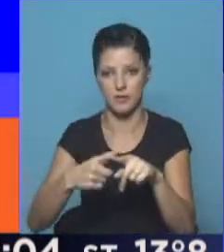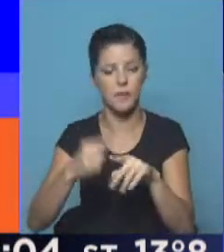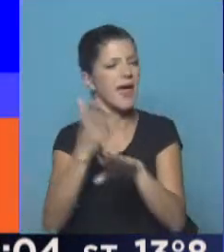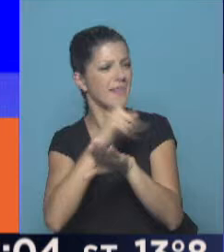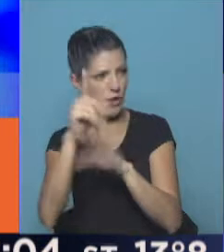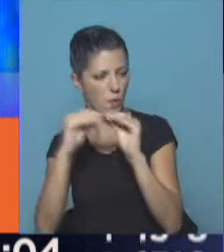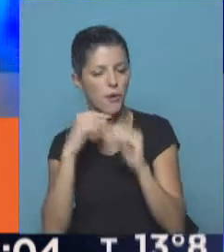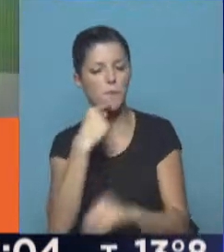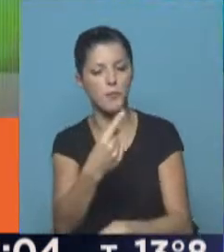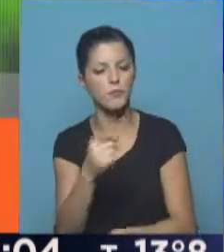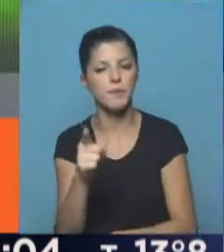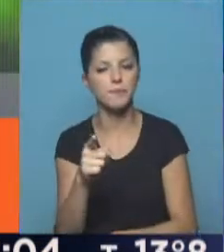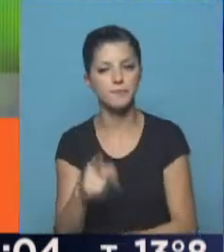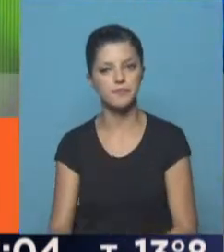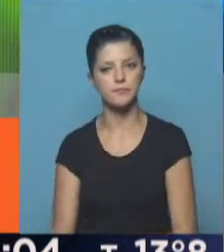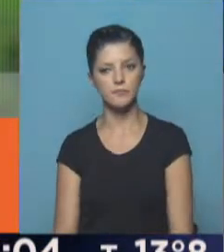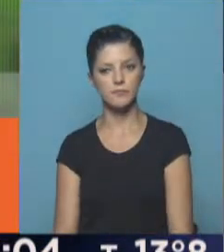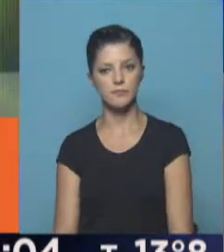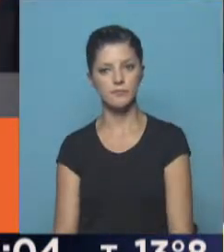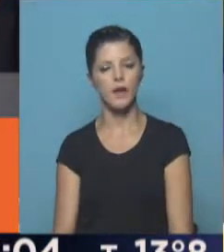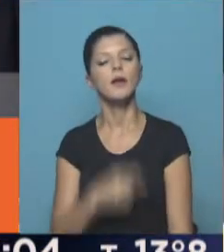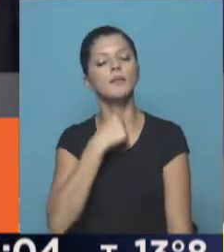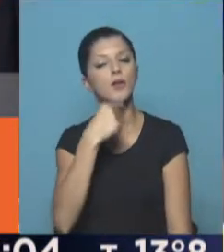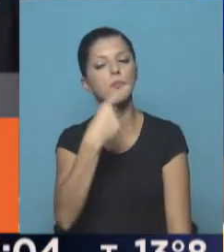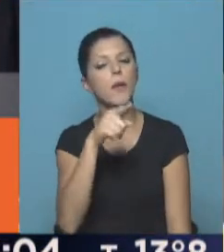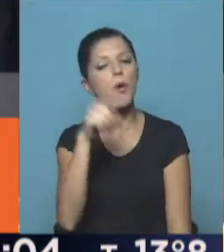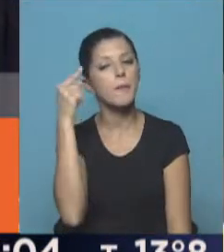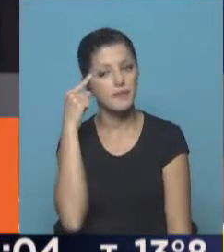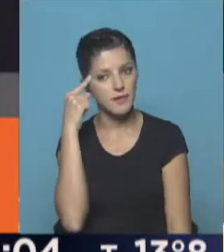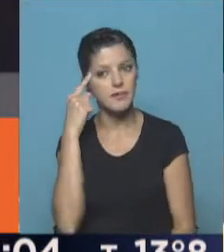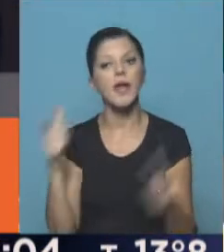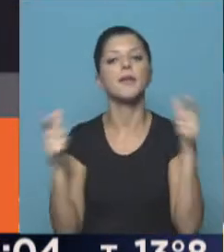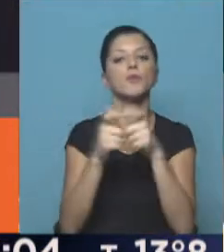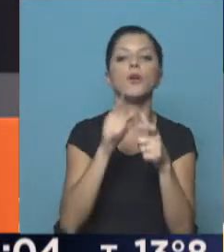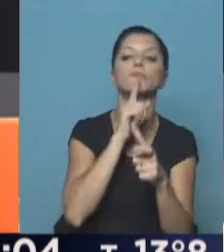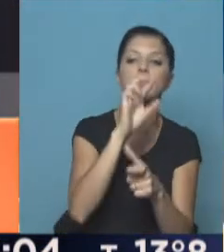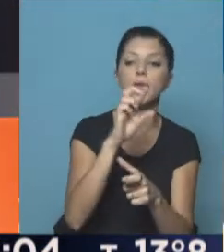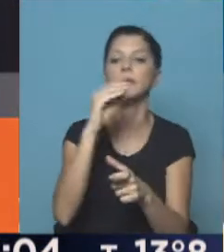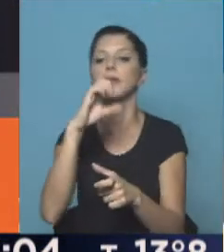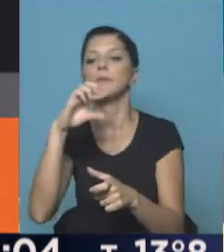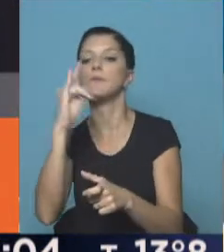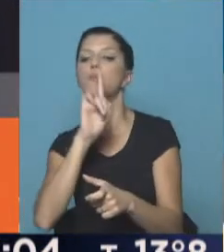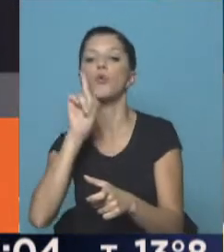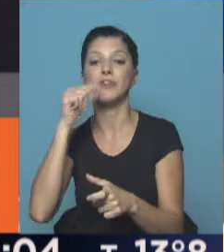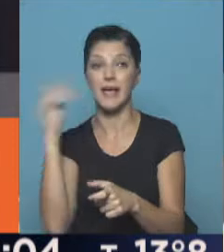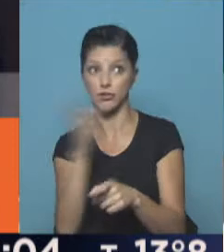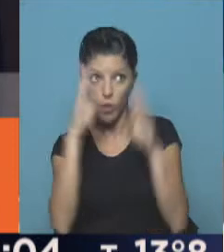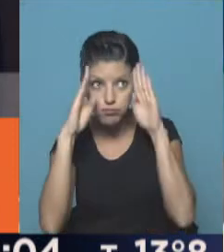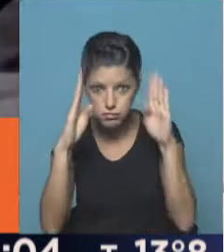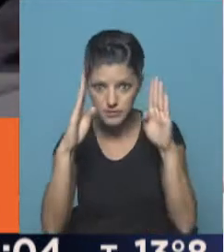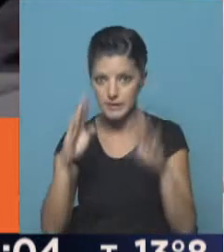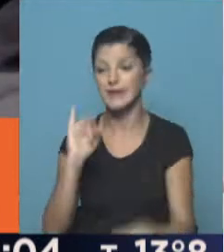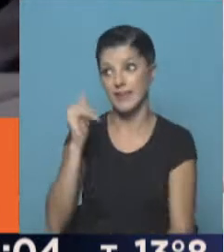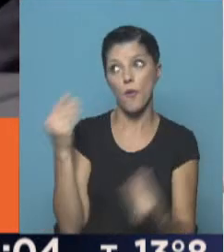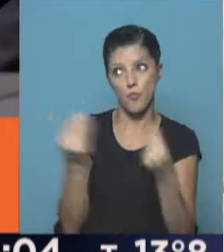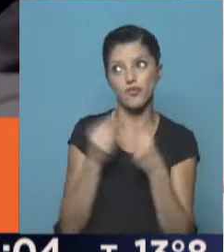Raúl, te quería preguntar qué te pareció lo que fue el encuentro entre Trump y Putin, que era como la gran expectativa, estaba centrada ahí. Sí, fue muy esperado,